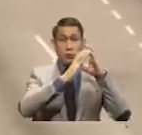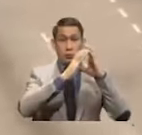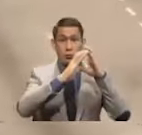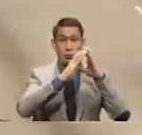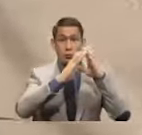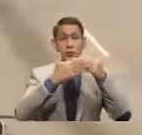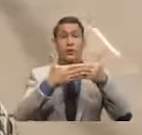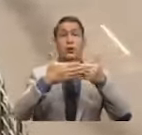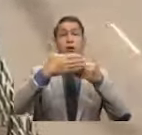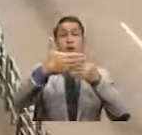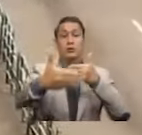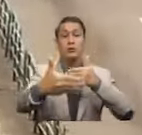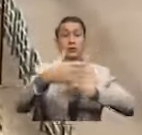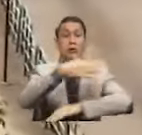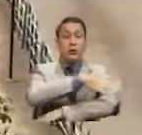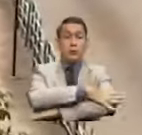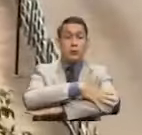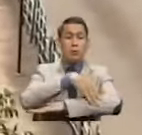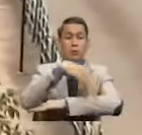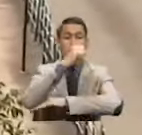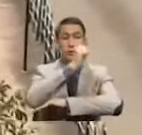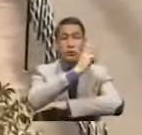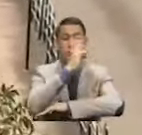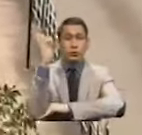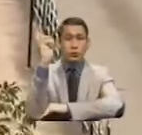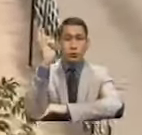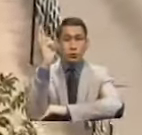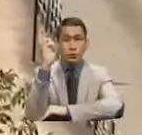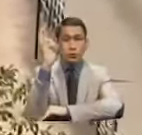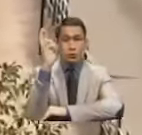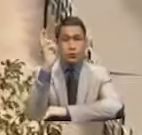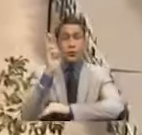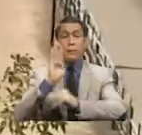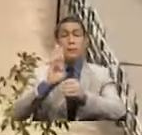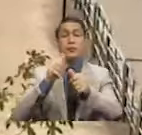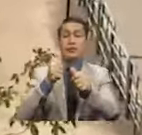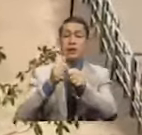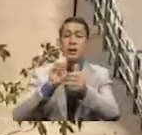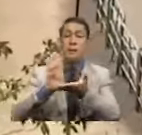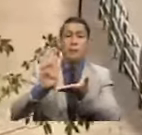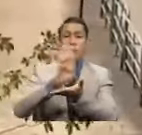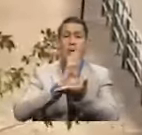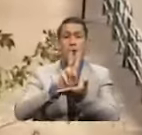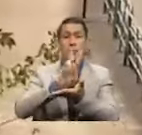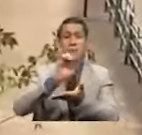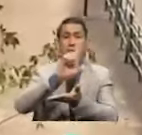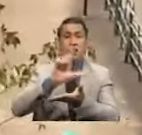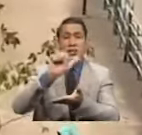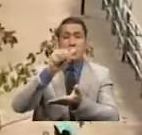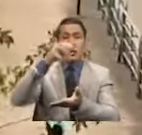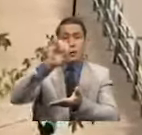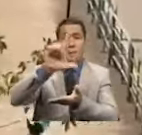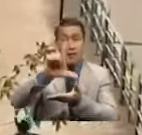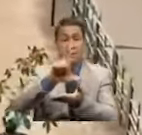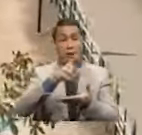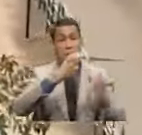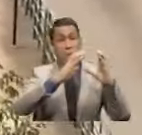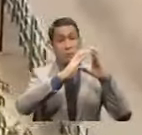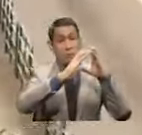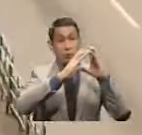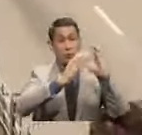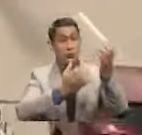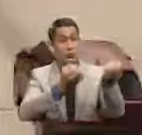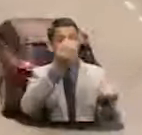más adelante frente a un centro comercial, frente a la Ciudadela Villamil. Entonces todas las personas que tenían